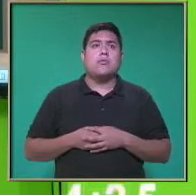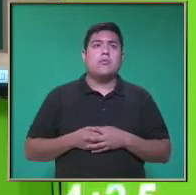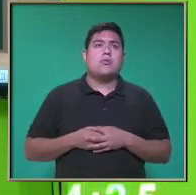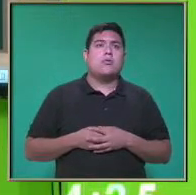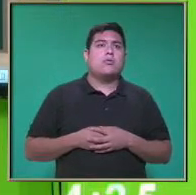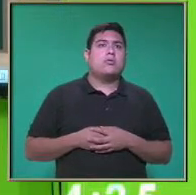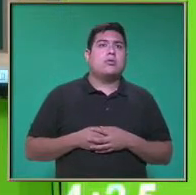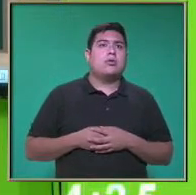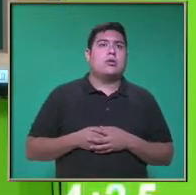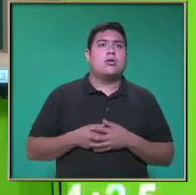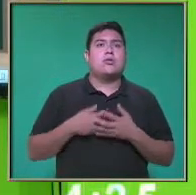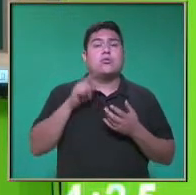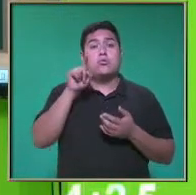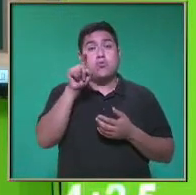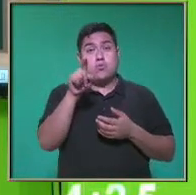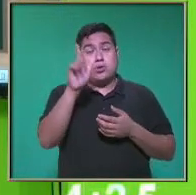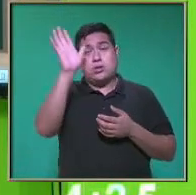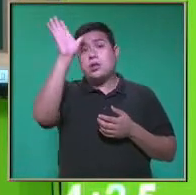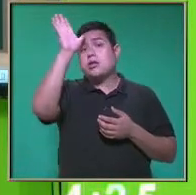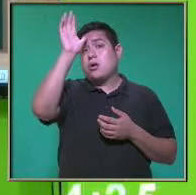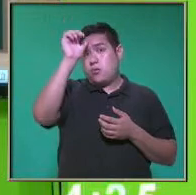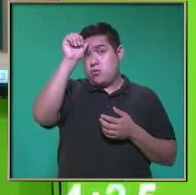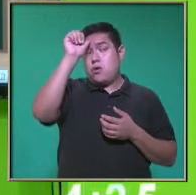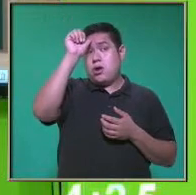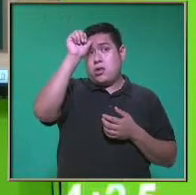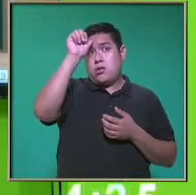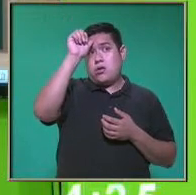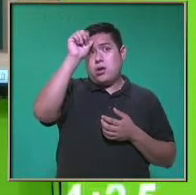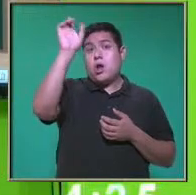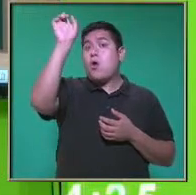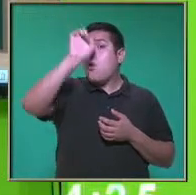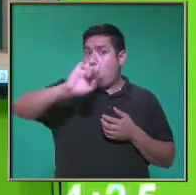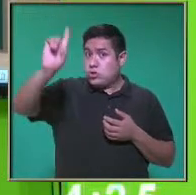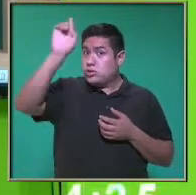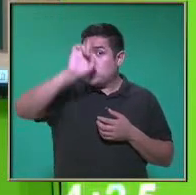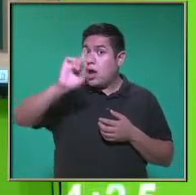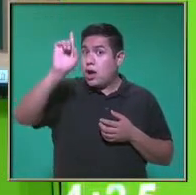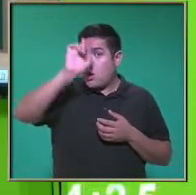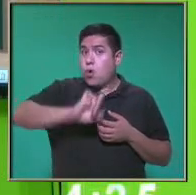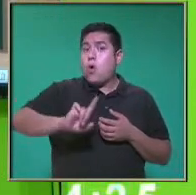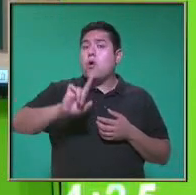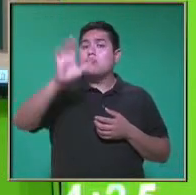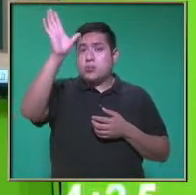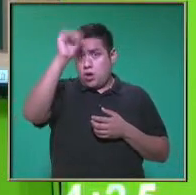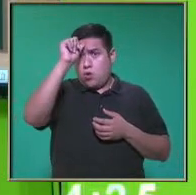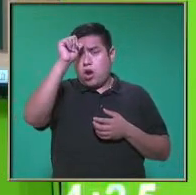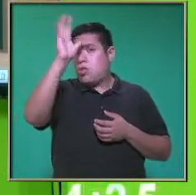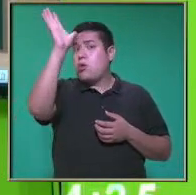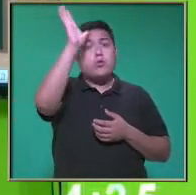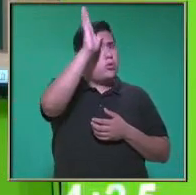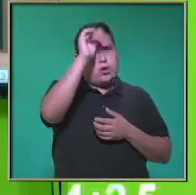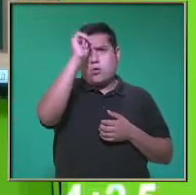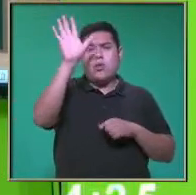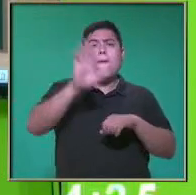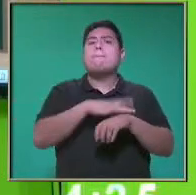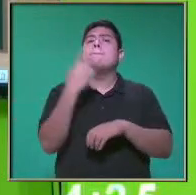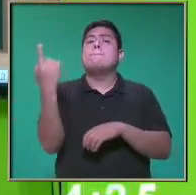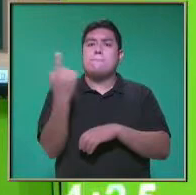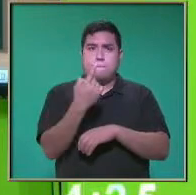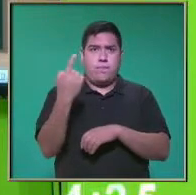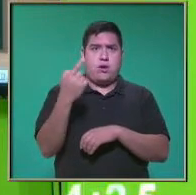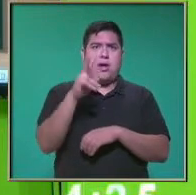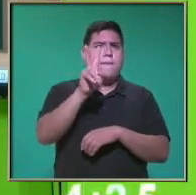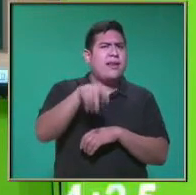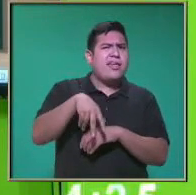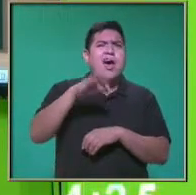fable? And why? ¿Estás de acuerdo? ¿Estás de acuerdo en la moraleja que al final nos da esta fábula? ¿Por qué? ¿Es cierto? ¿En tu experiencia crees